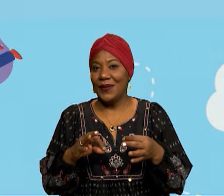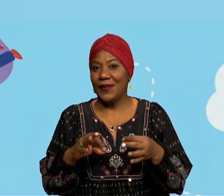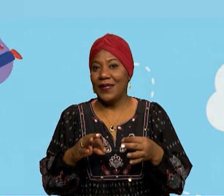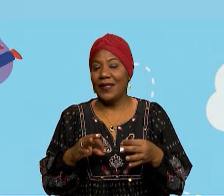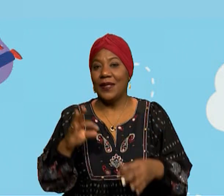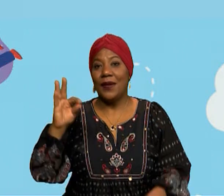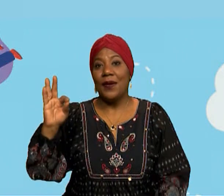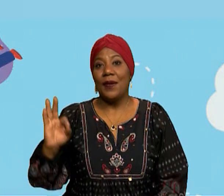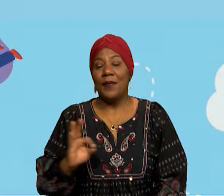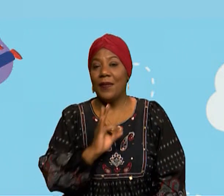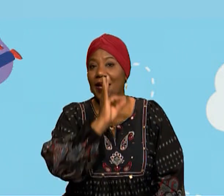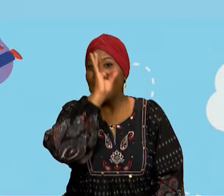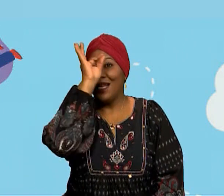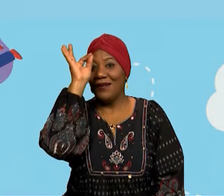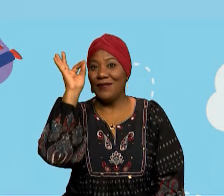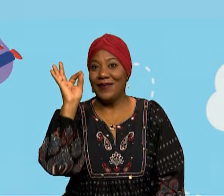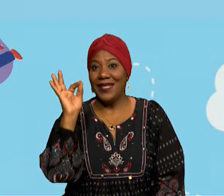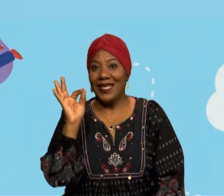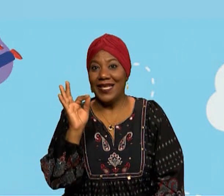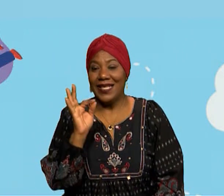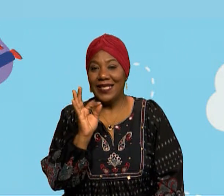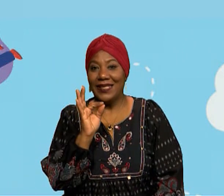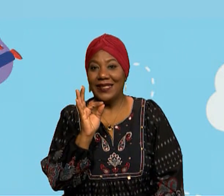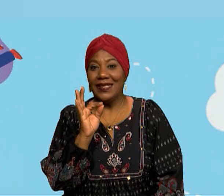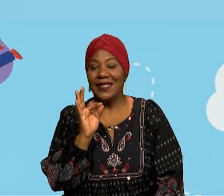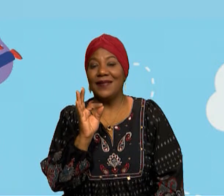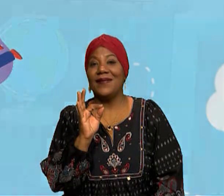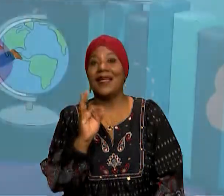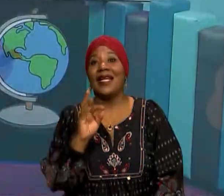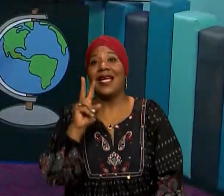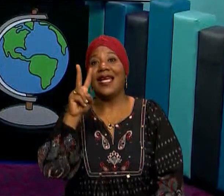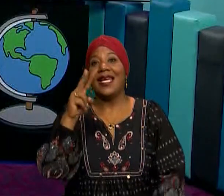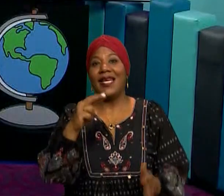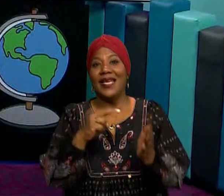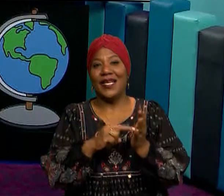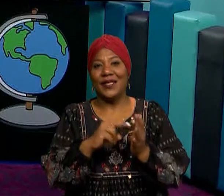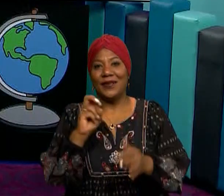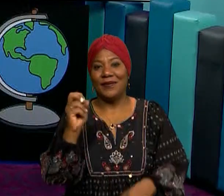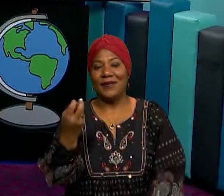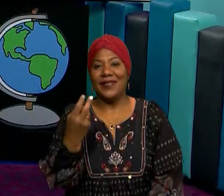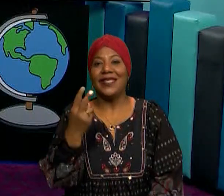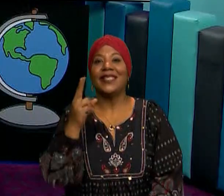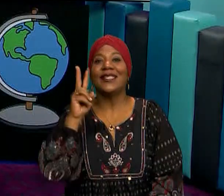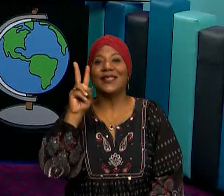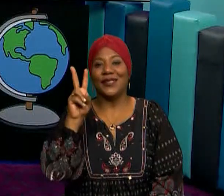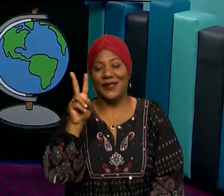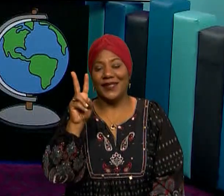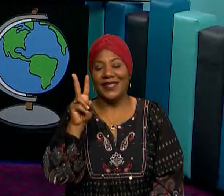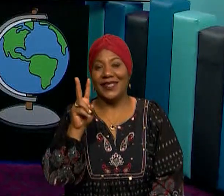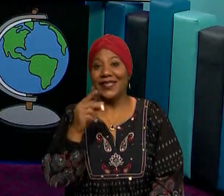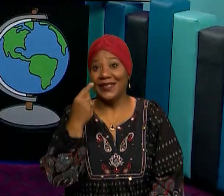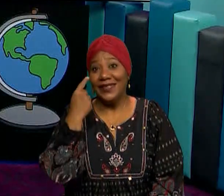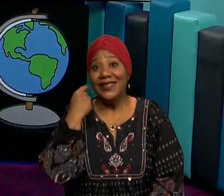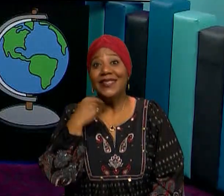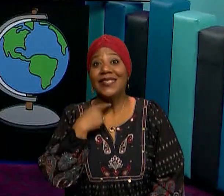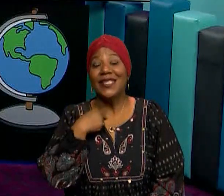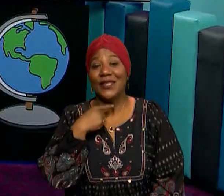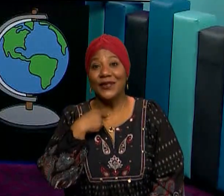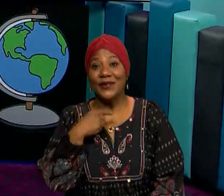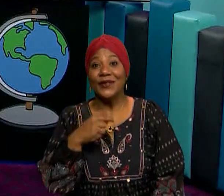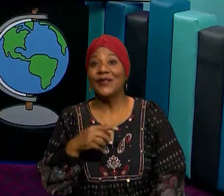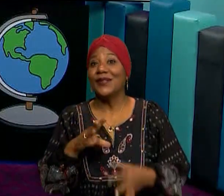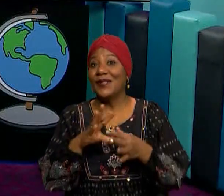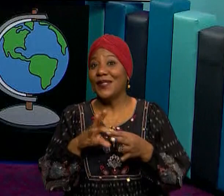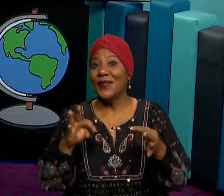Festival Nacional de la Creación de Cuentos, FestiCRES, en el 2012. Bien, chicos, ¿qué les pareció la historia del